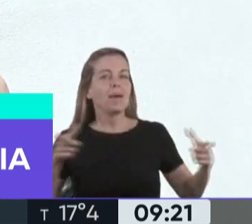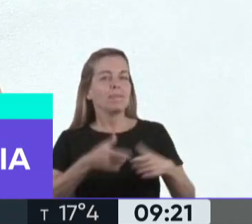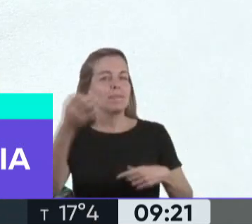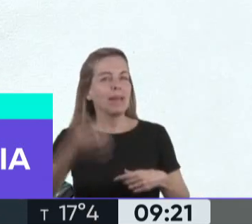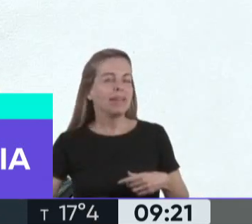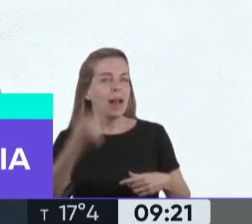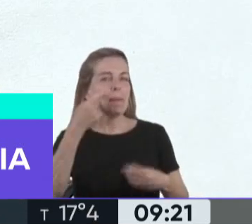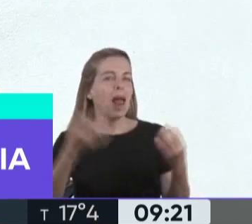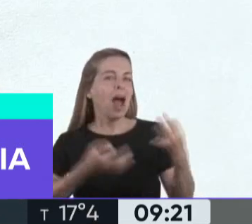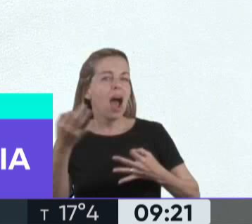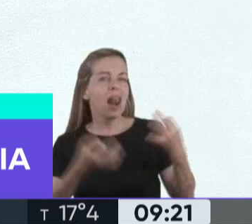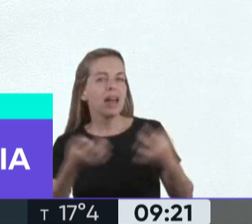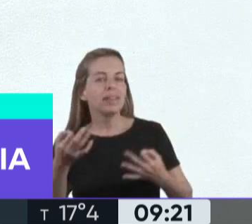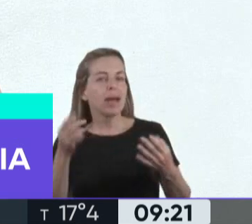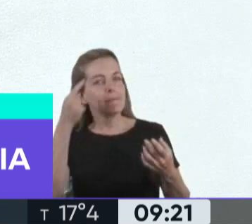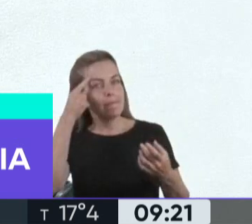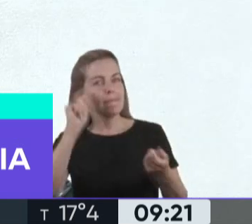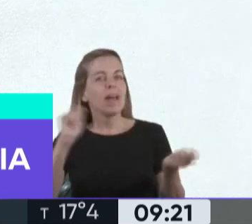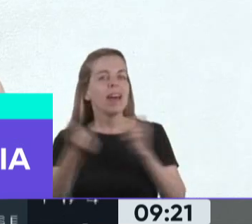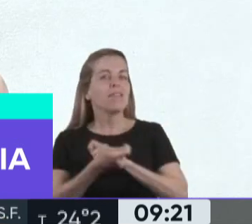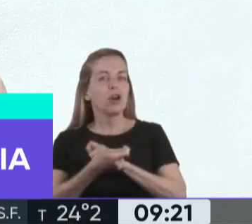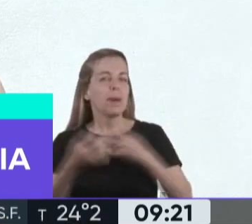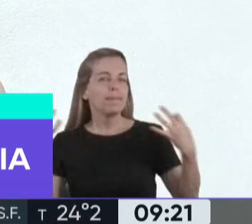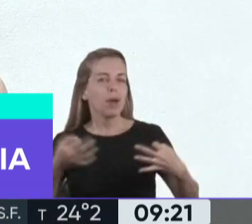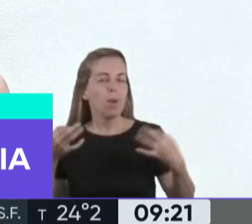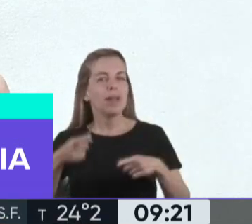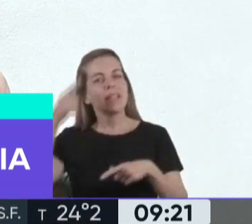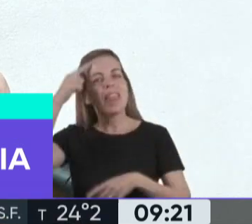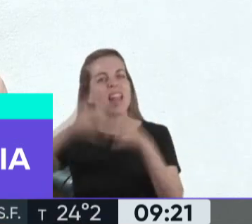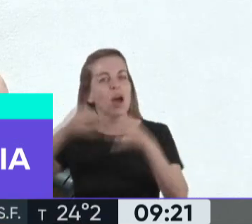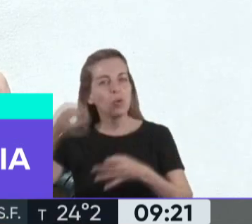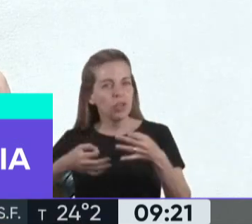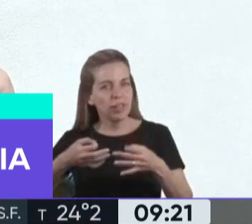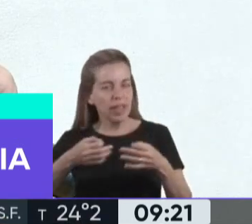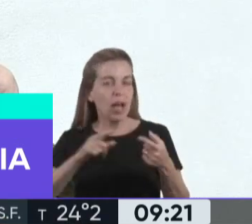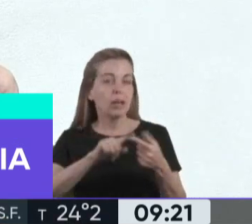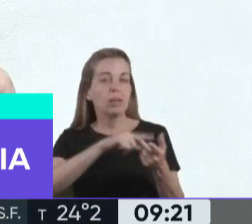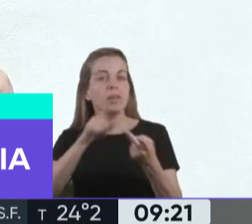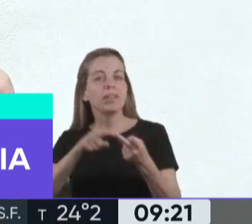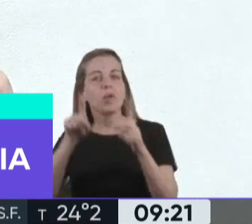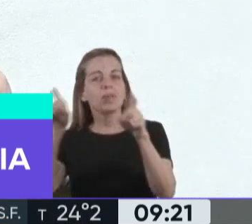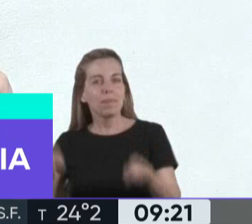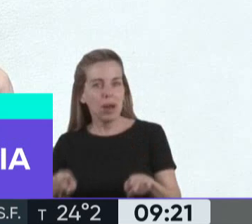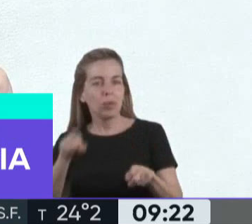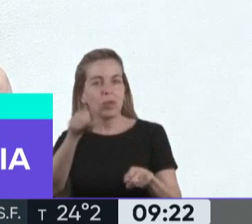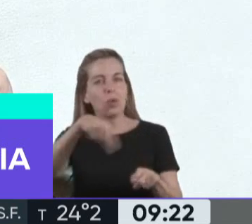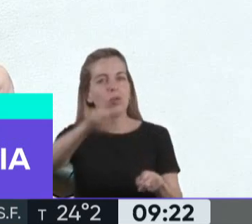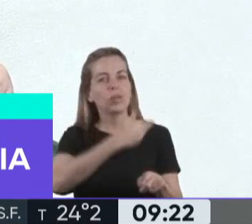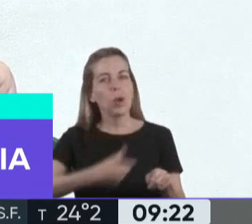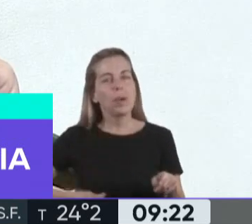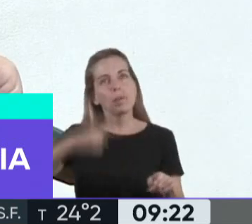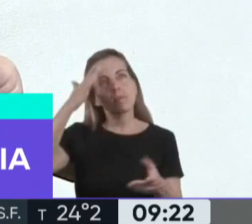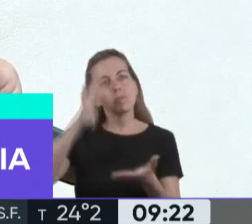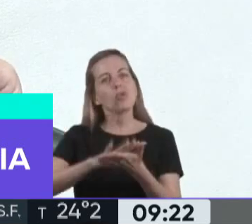efecto de analizar una reforma integral del sistema de justicia? Y por otro lado, ¿qué esperan de un fallo de la Corte